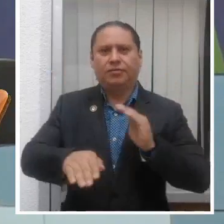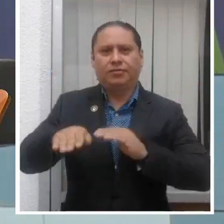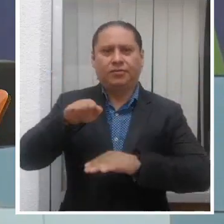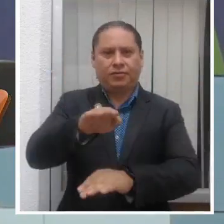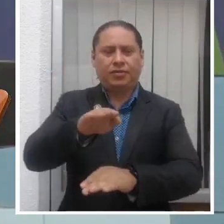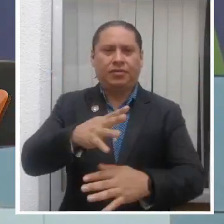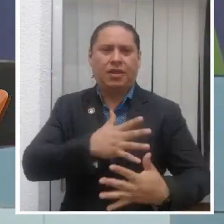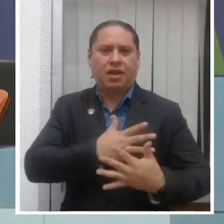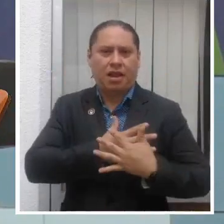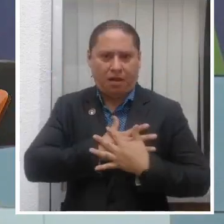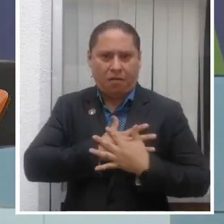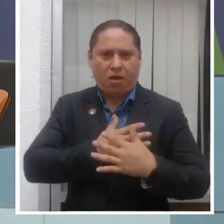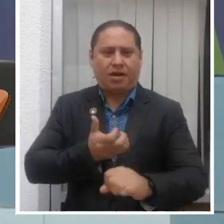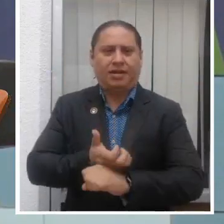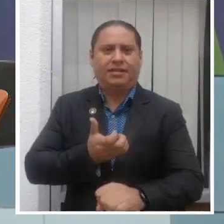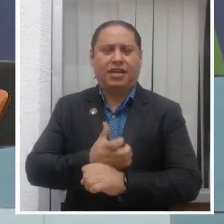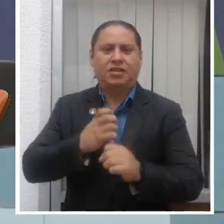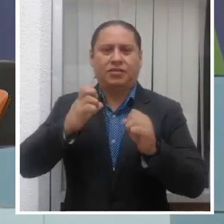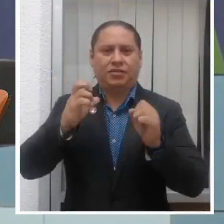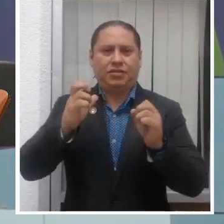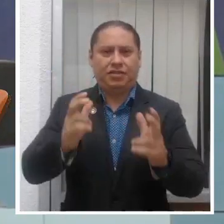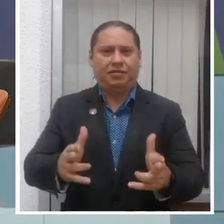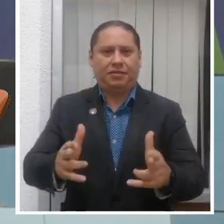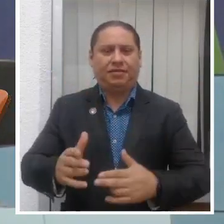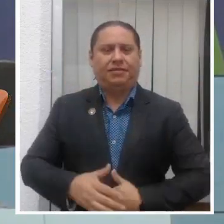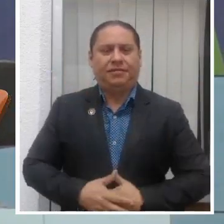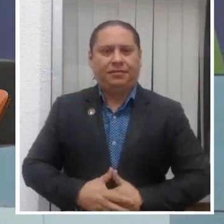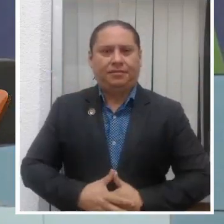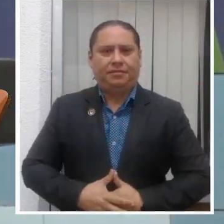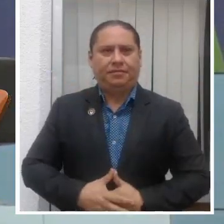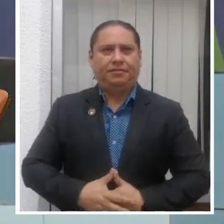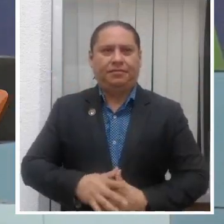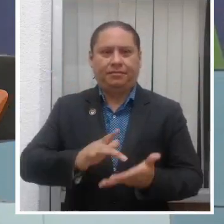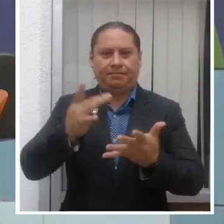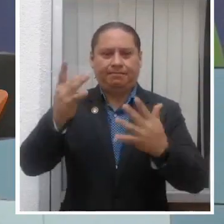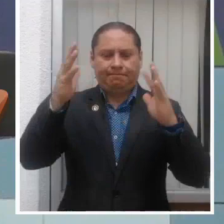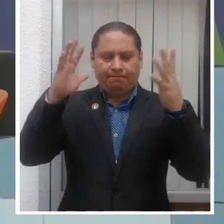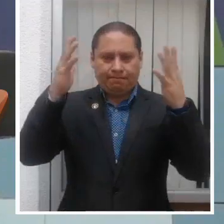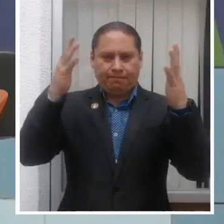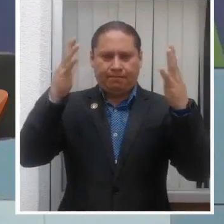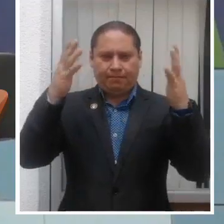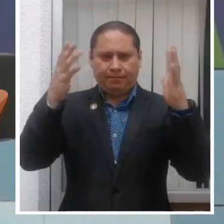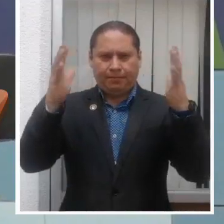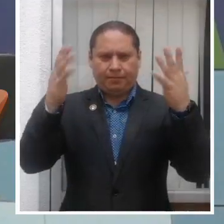el amor a nuestro estado, a Chiapas. Gracias.